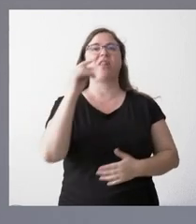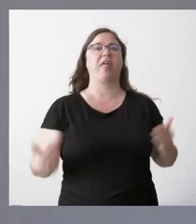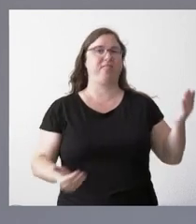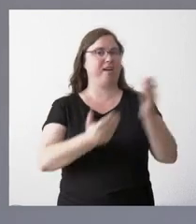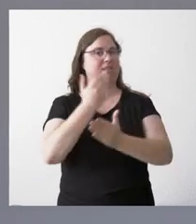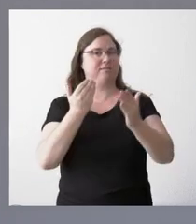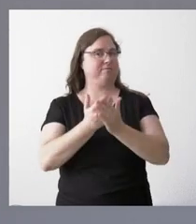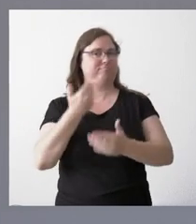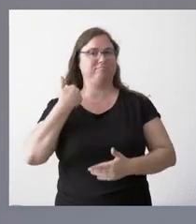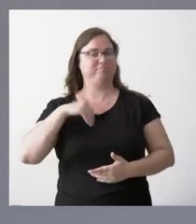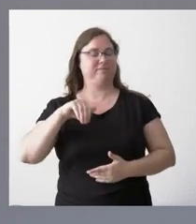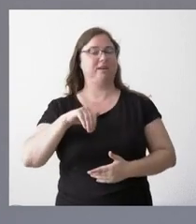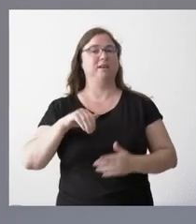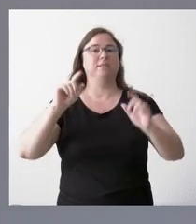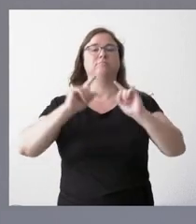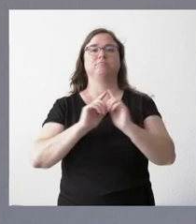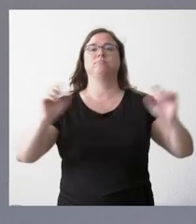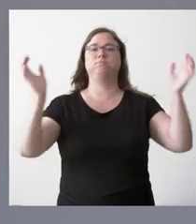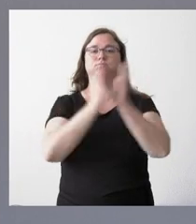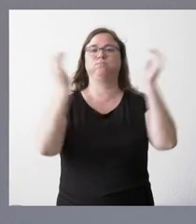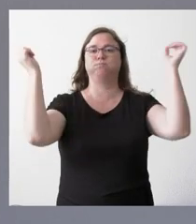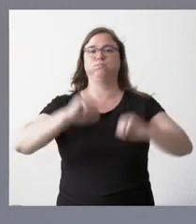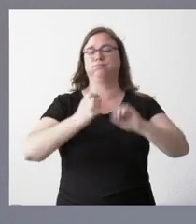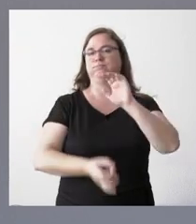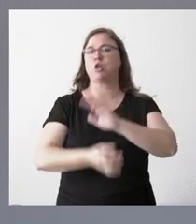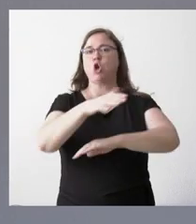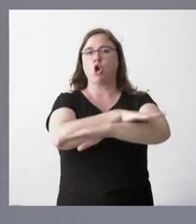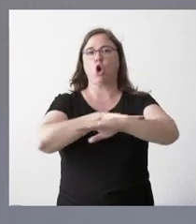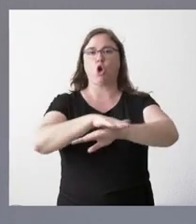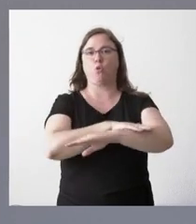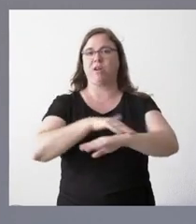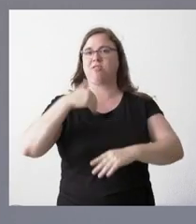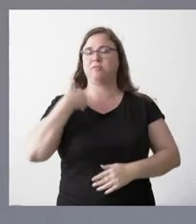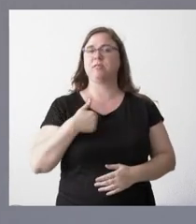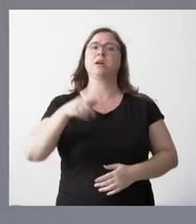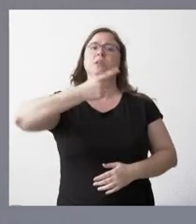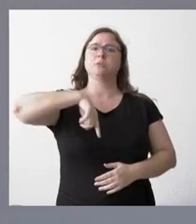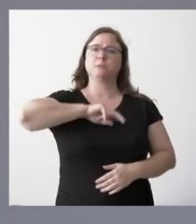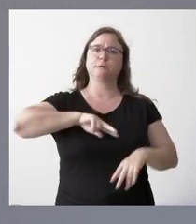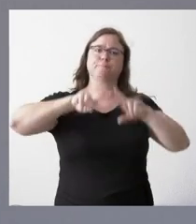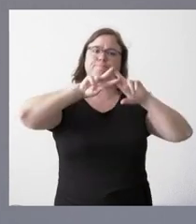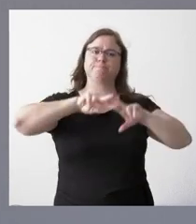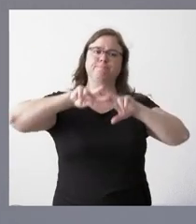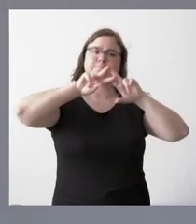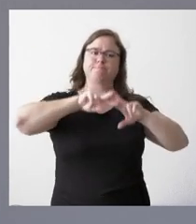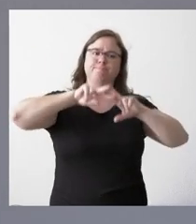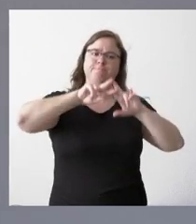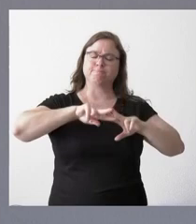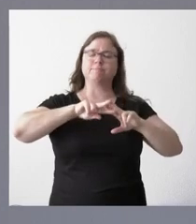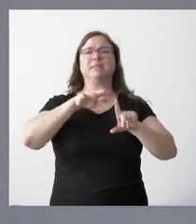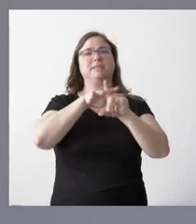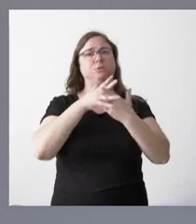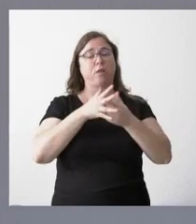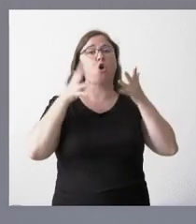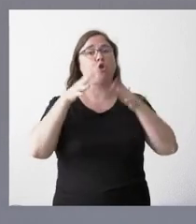que se formó y hemos hecho también un análisis de esta situación en el Consejo de